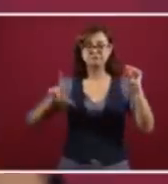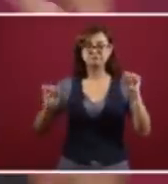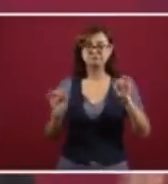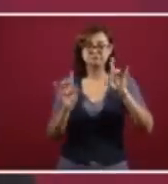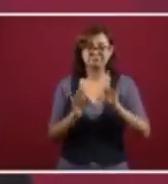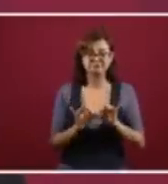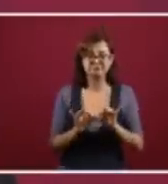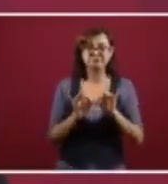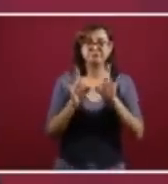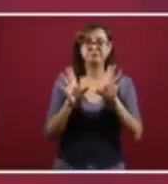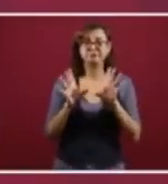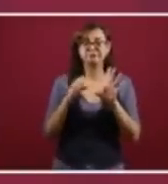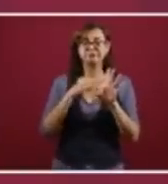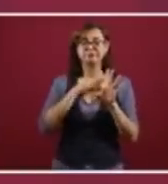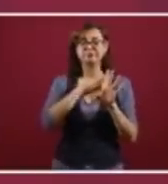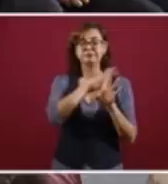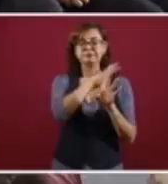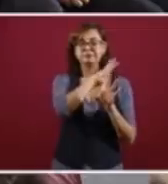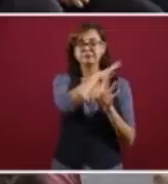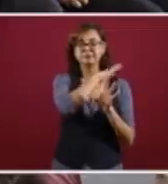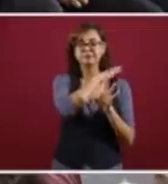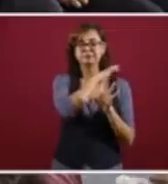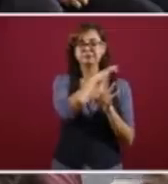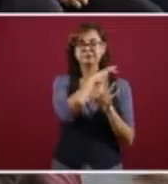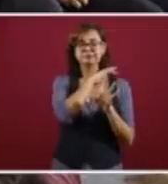es que se